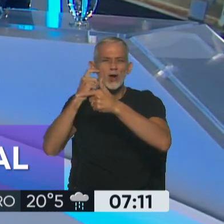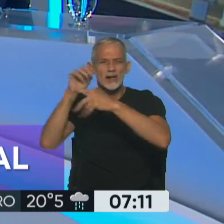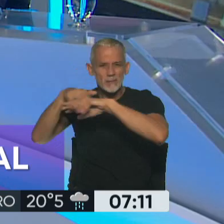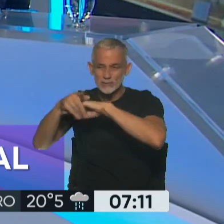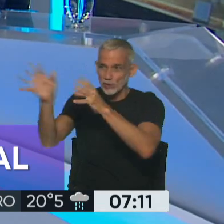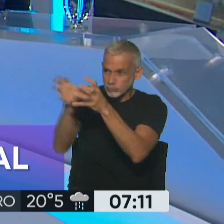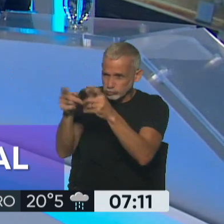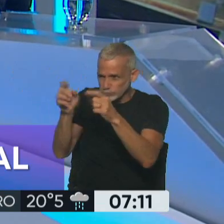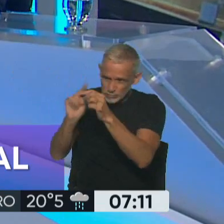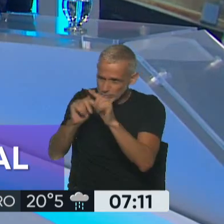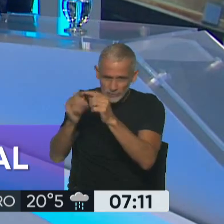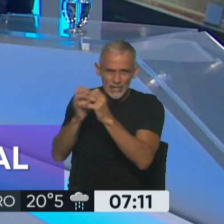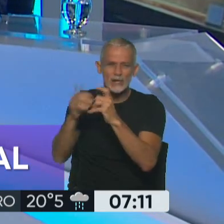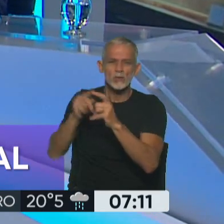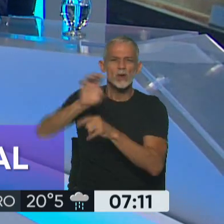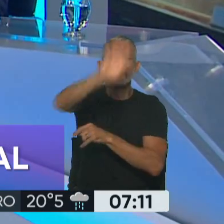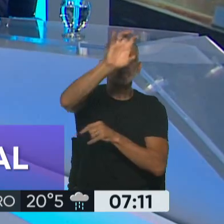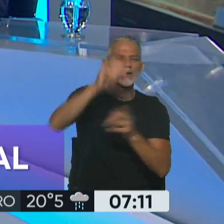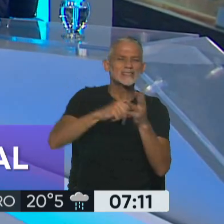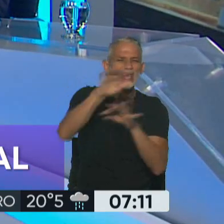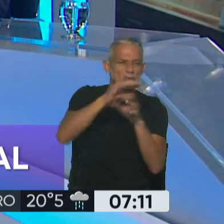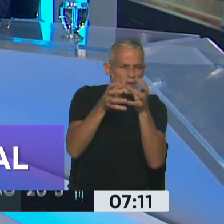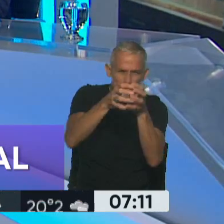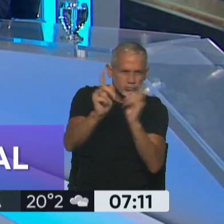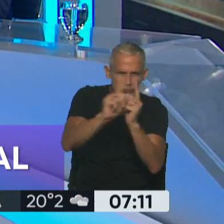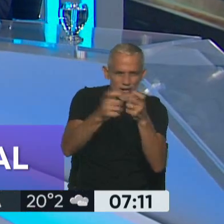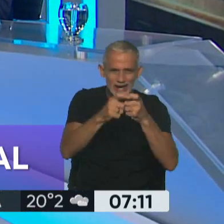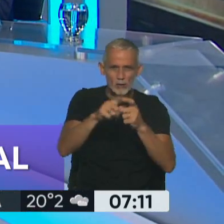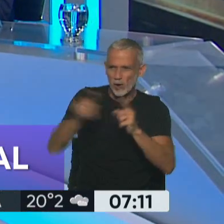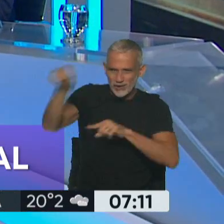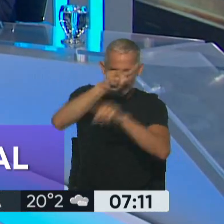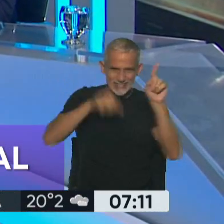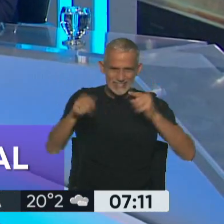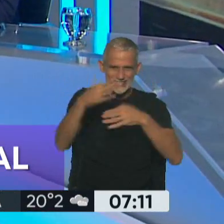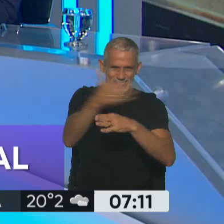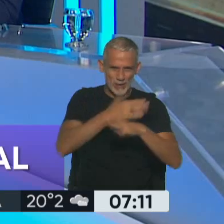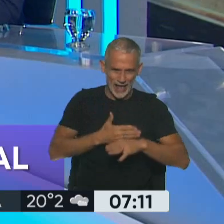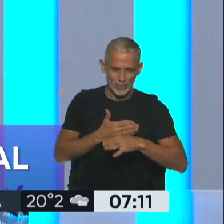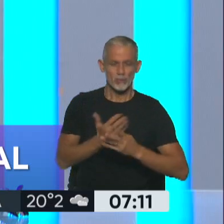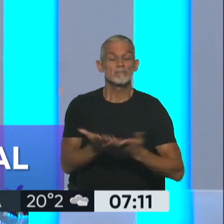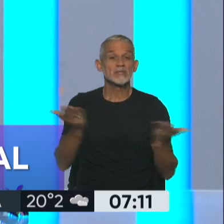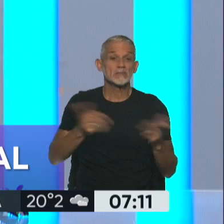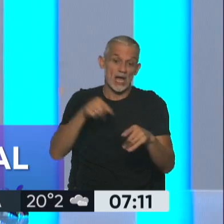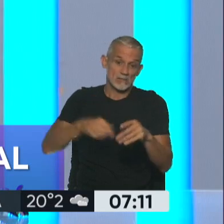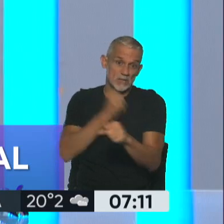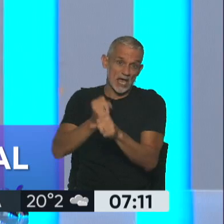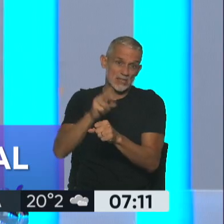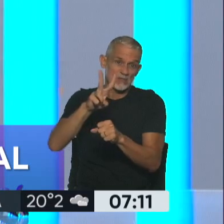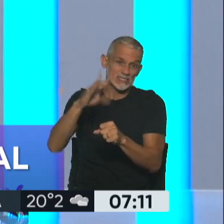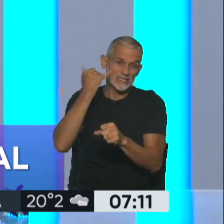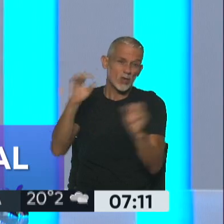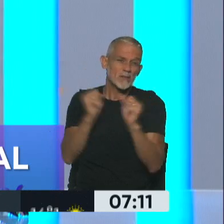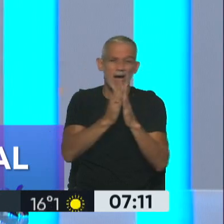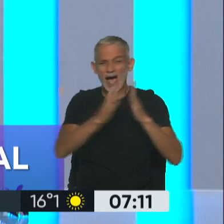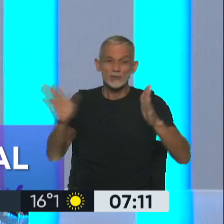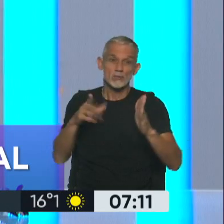gobernadores del centro, dividir el país y ahí empezar las primeras conversaciones. De aquí al 25 de mayo, parece que